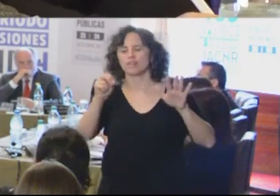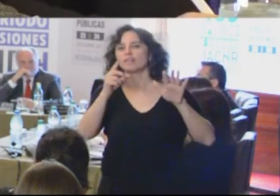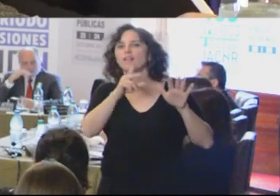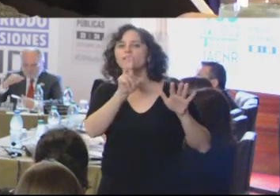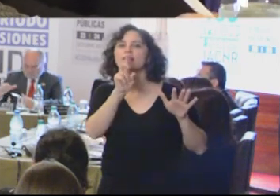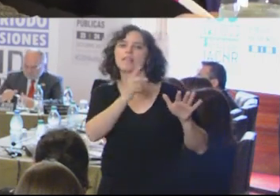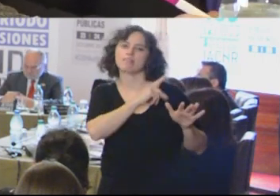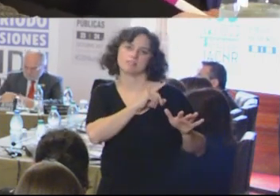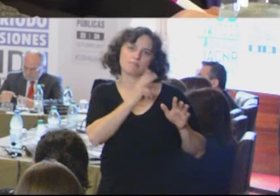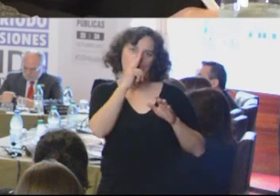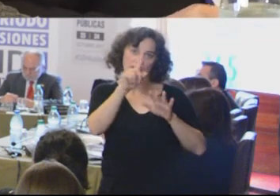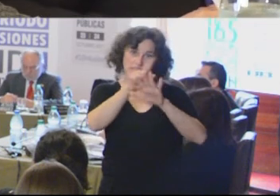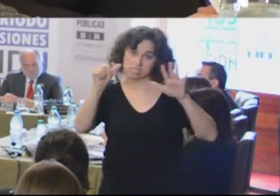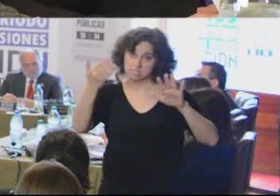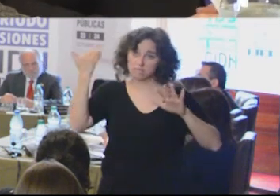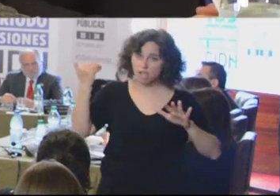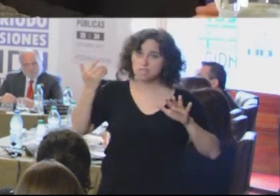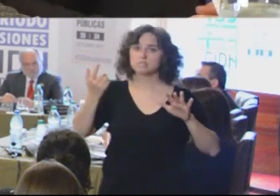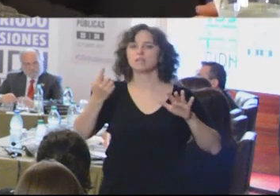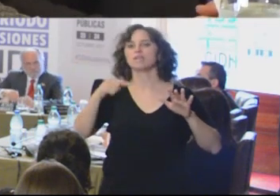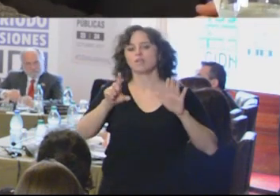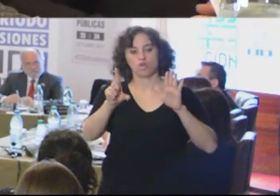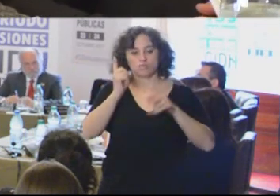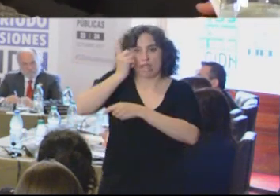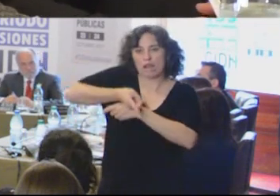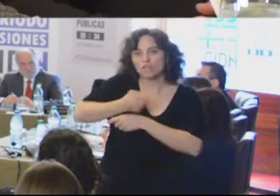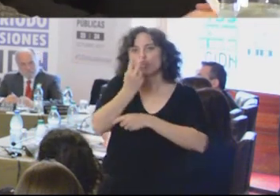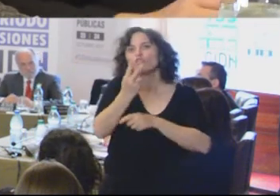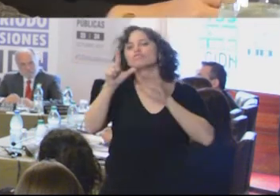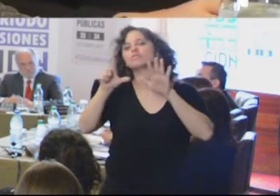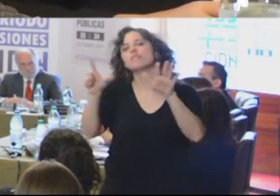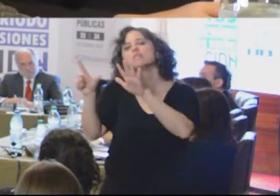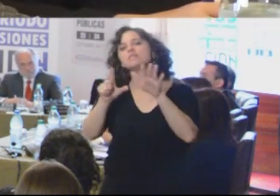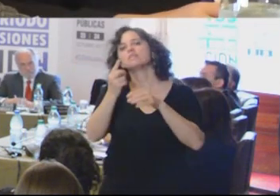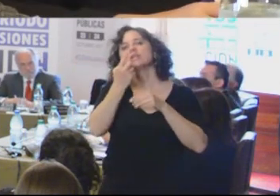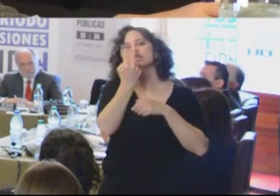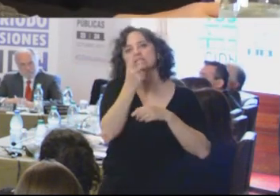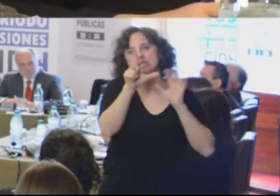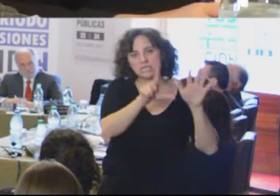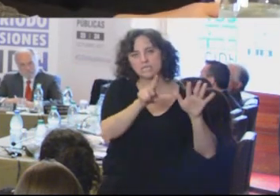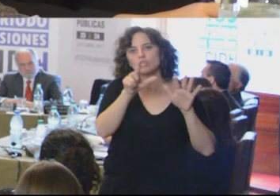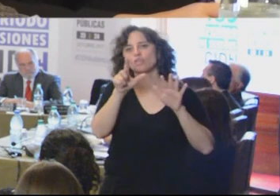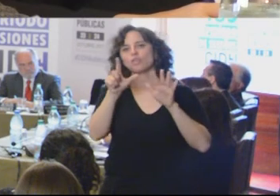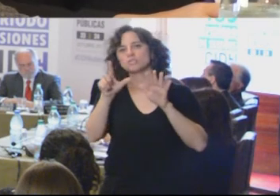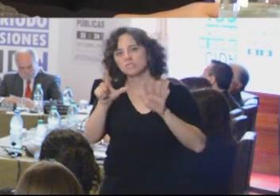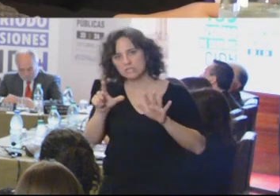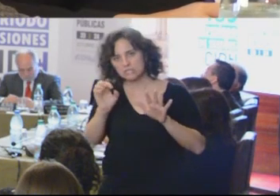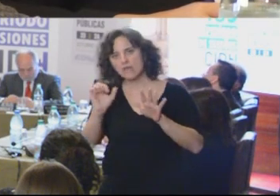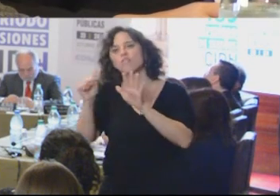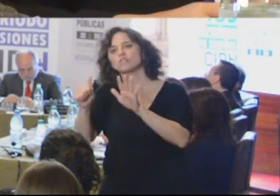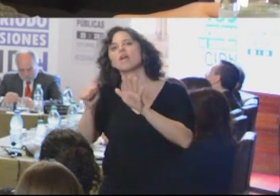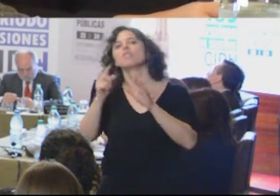2016 y los decretos 277 y 717 106 de